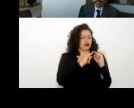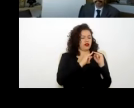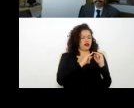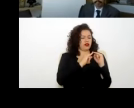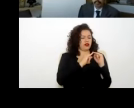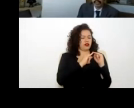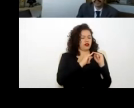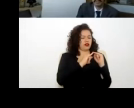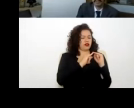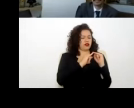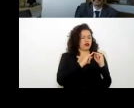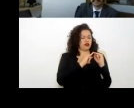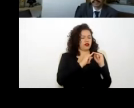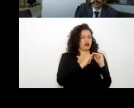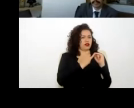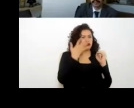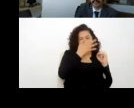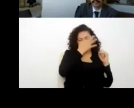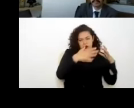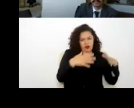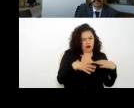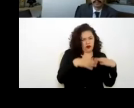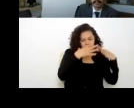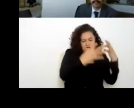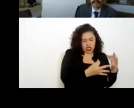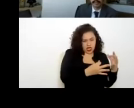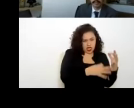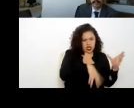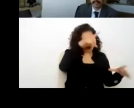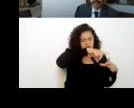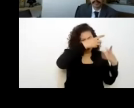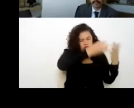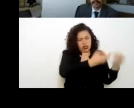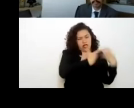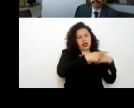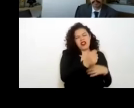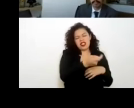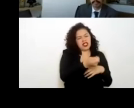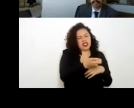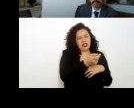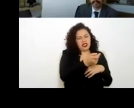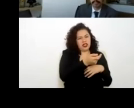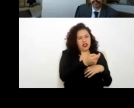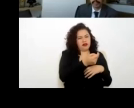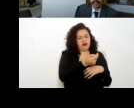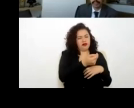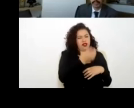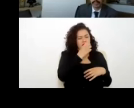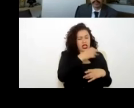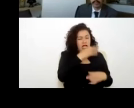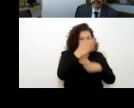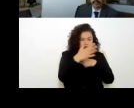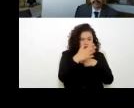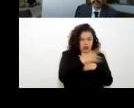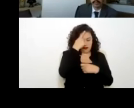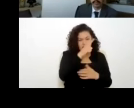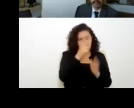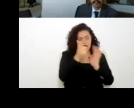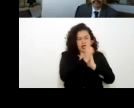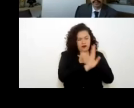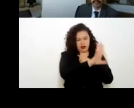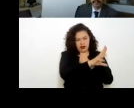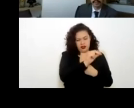de reciente creación y empieza a recibir donativos muy pequeños, el aviso de antilavado, por lo que yo entendí,